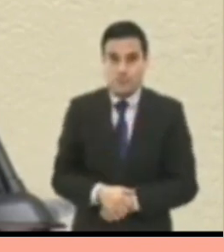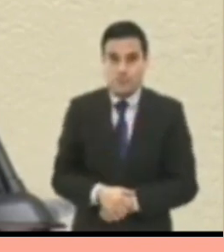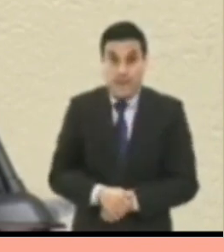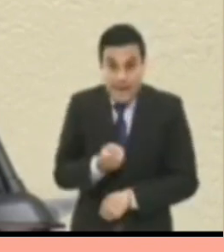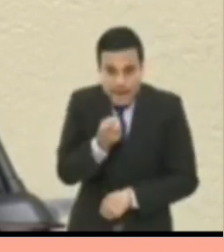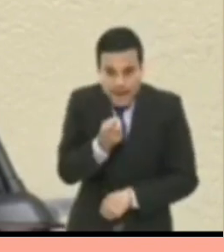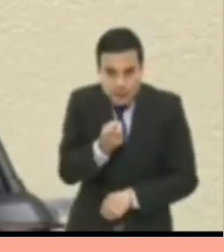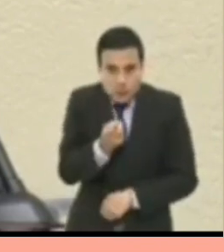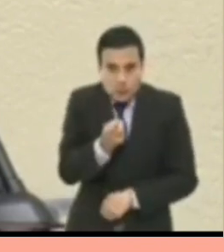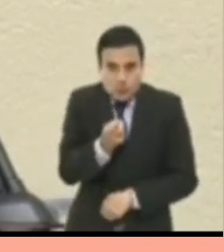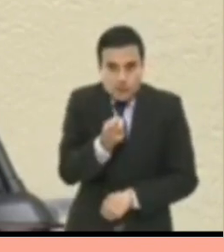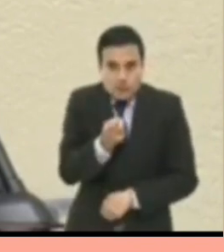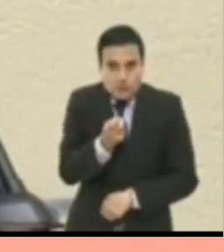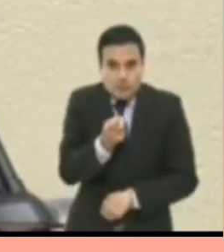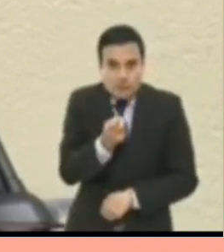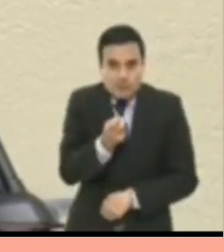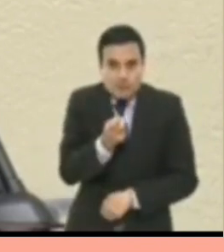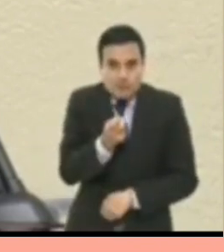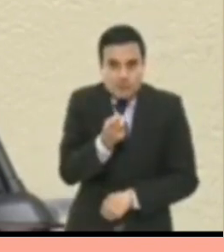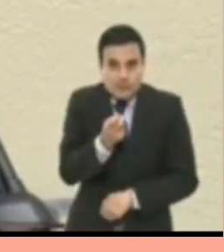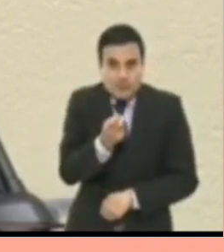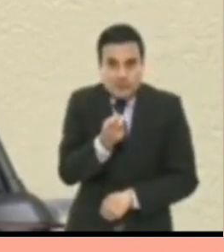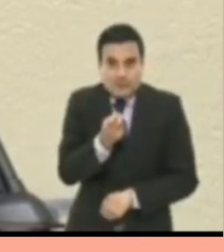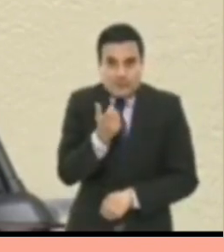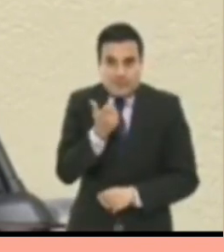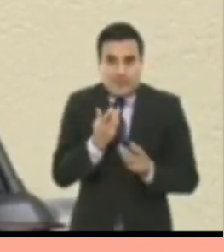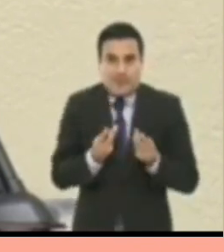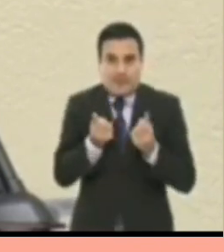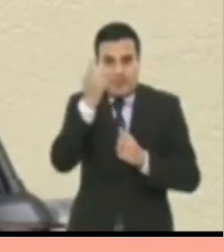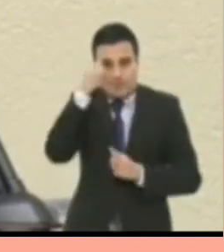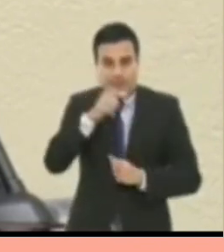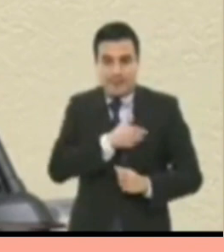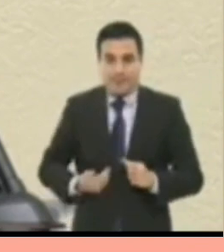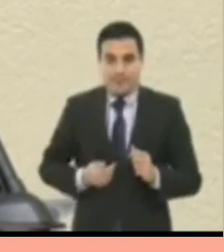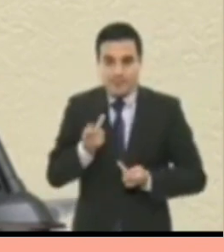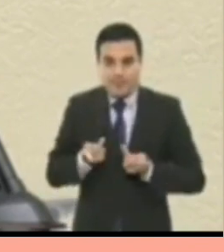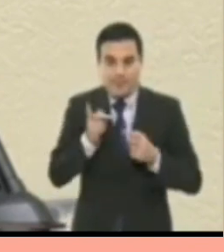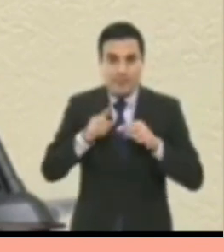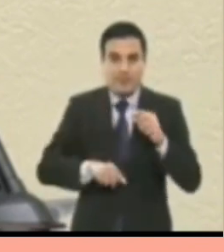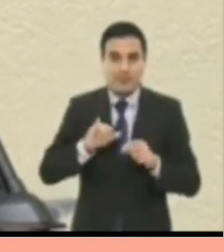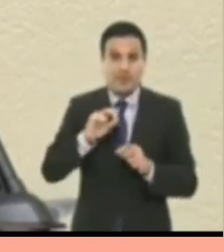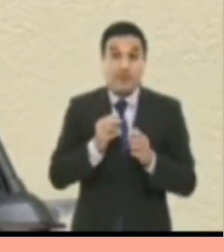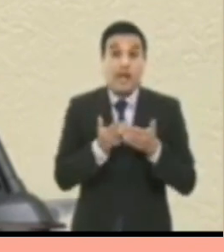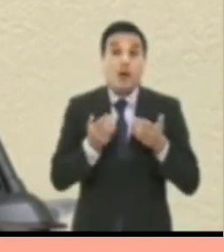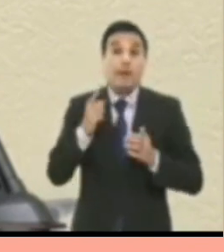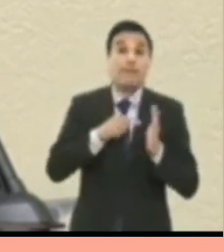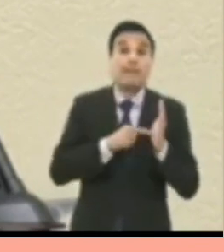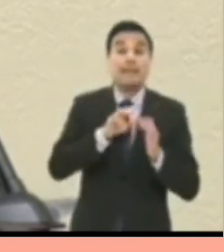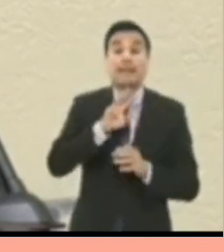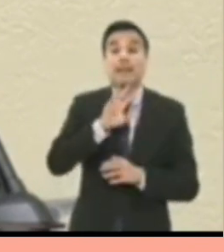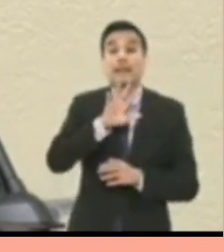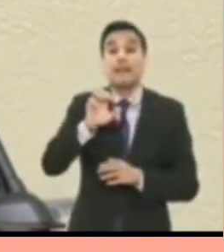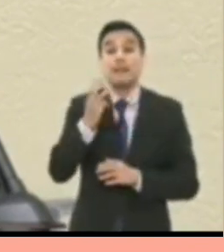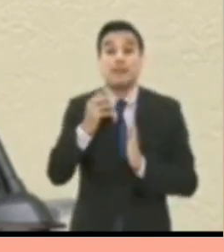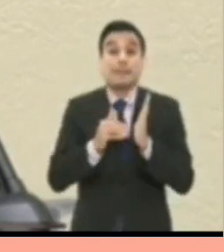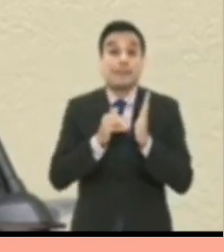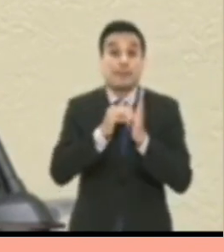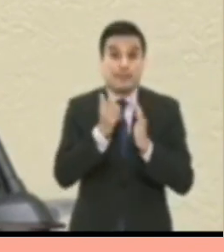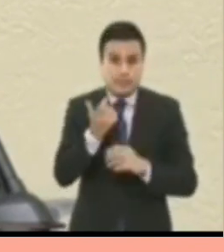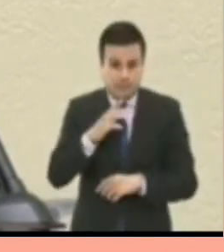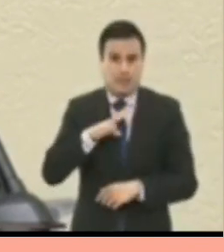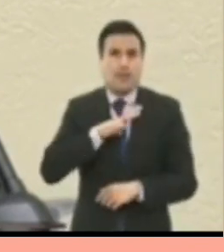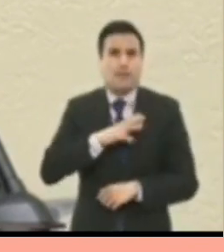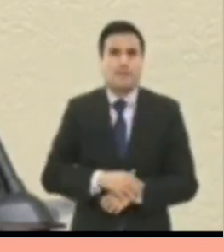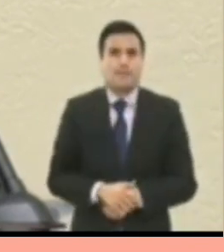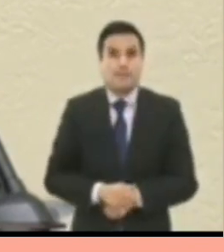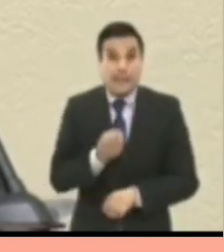cuesta hacer la revocación de mandato sobre la base de lo que la ley dice hoy tenemos mil quinientos millones mil 503 millones de pesos